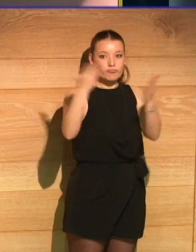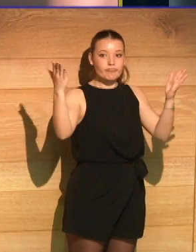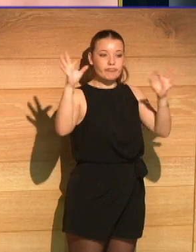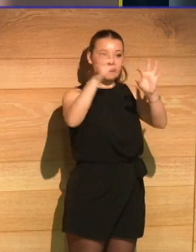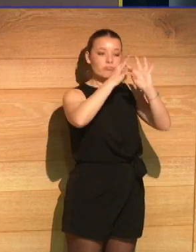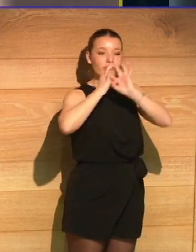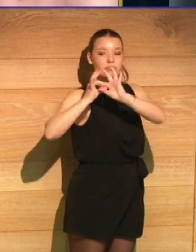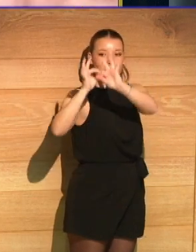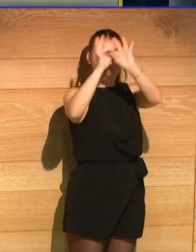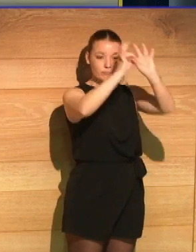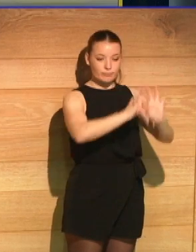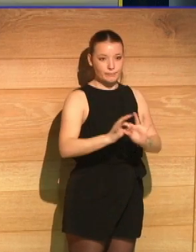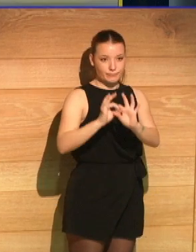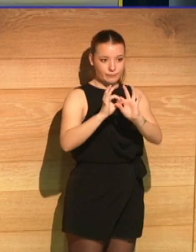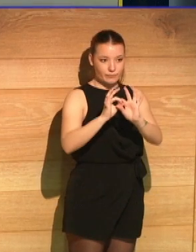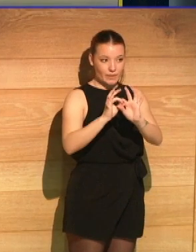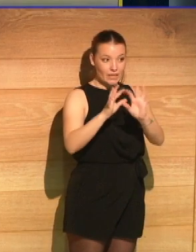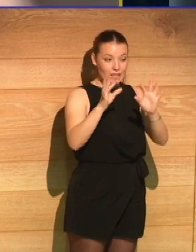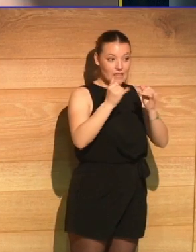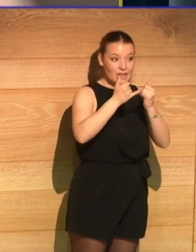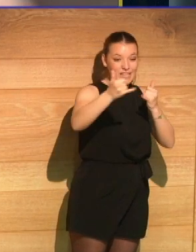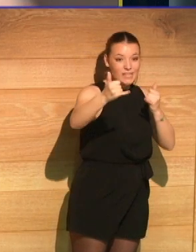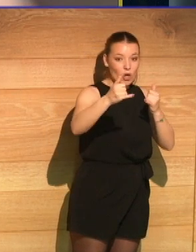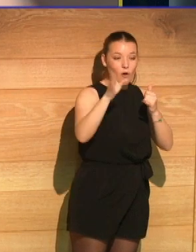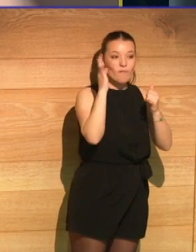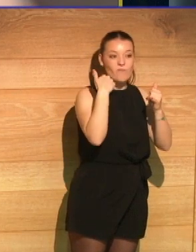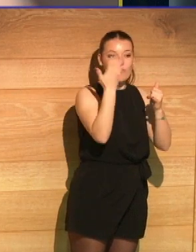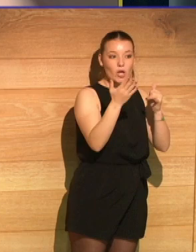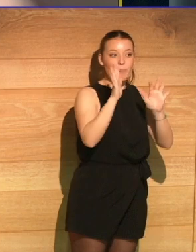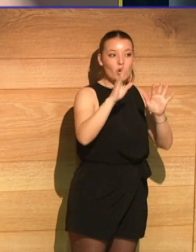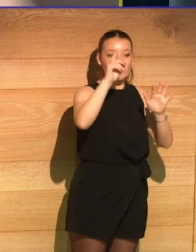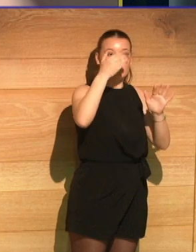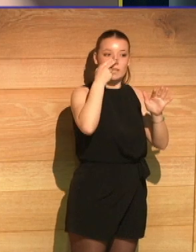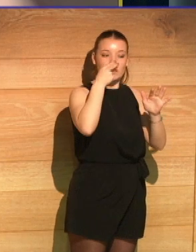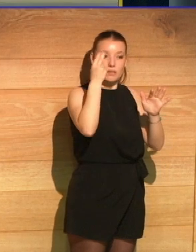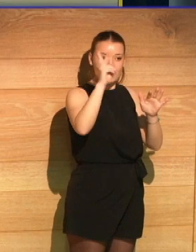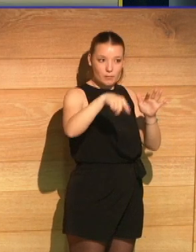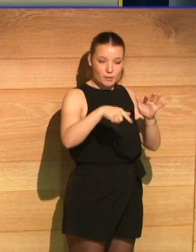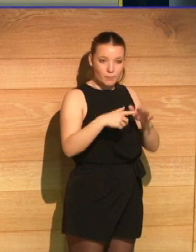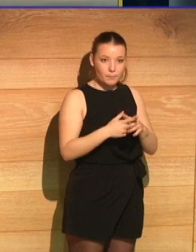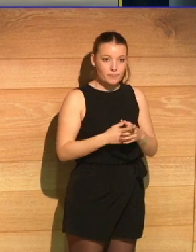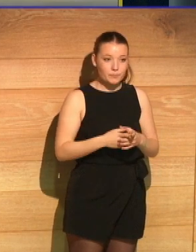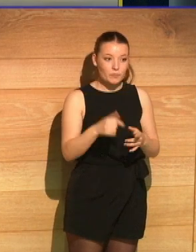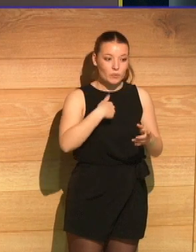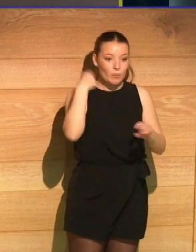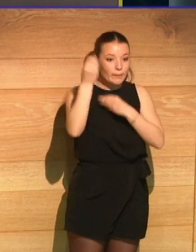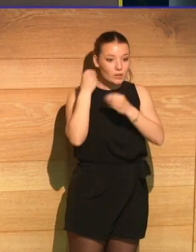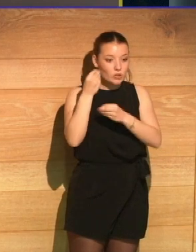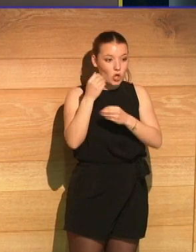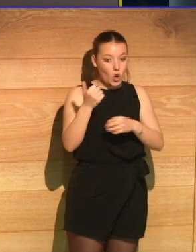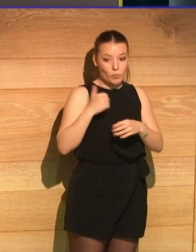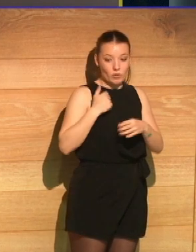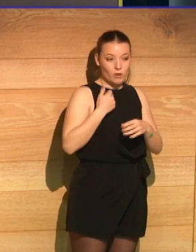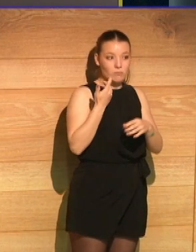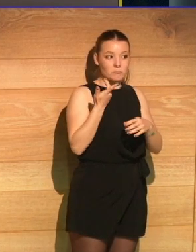mundial, que es un hilo feo, pero también es muy interesante. Y también es una oportunidad para